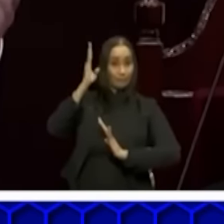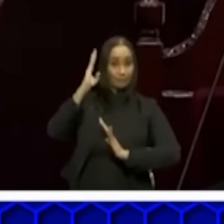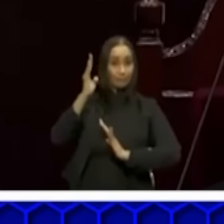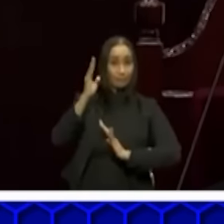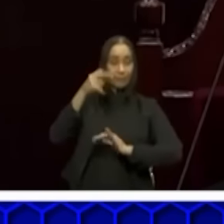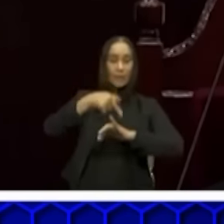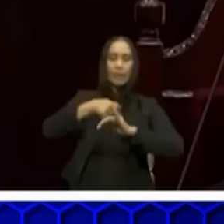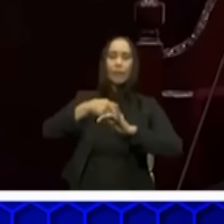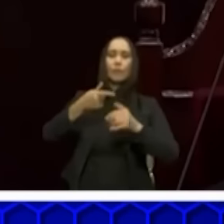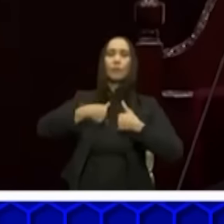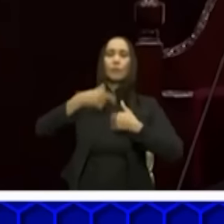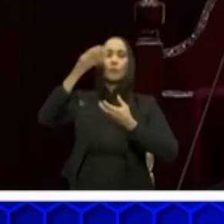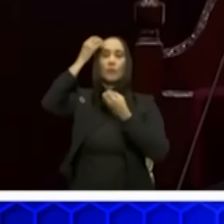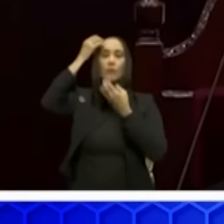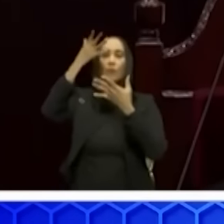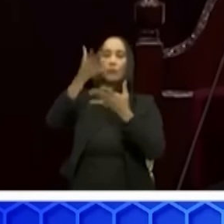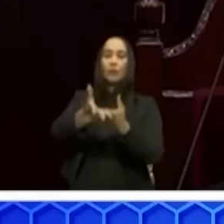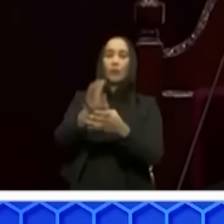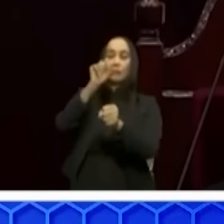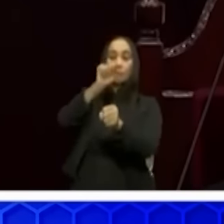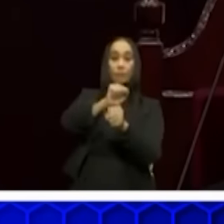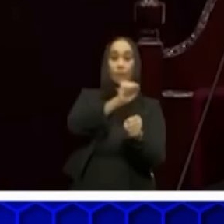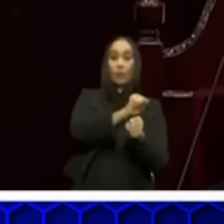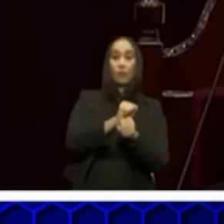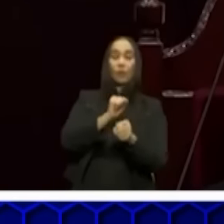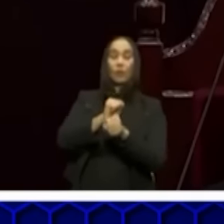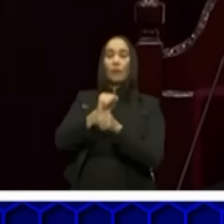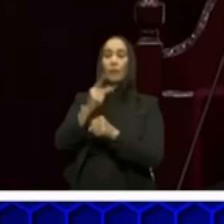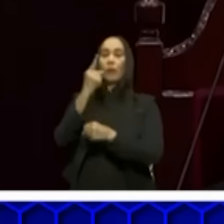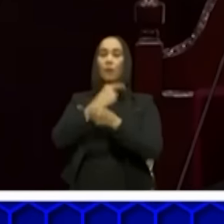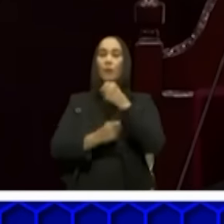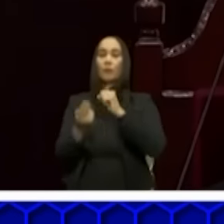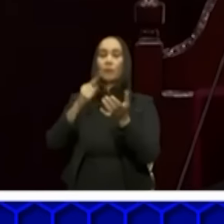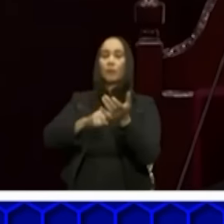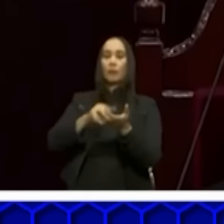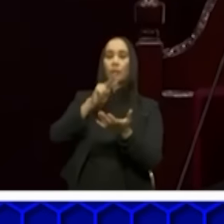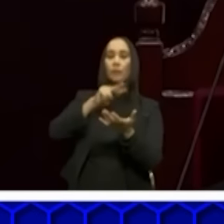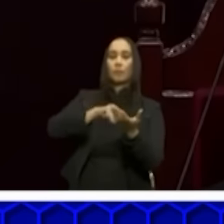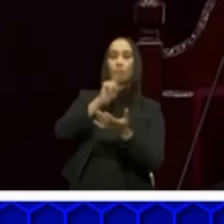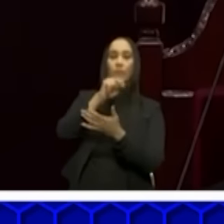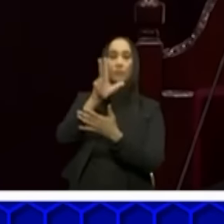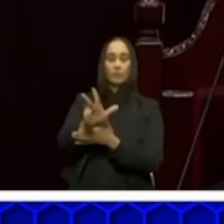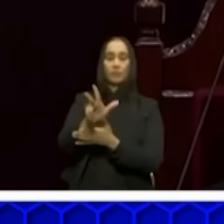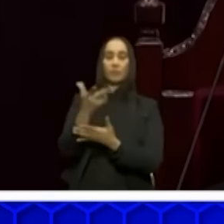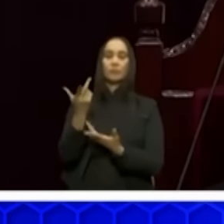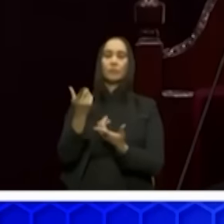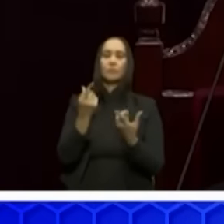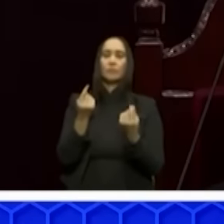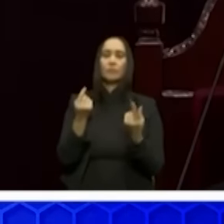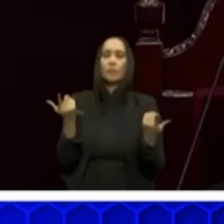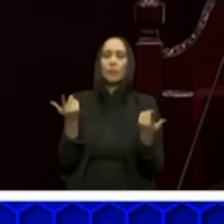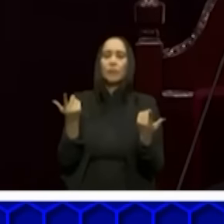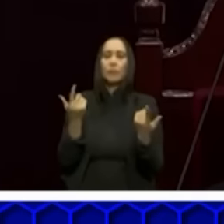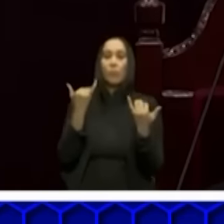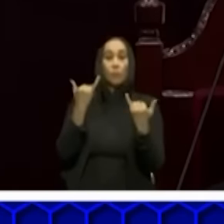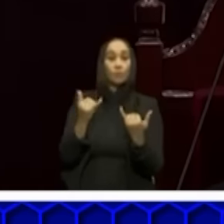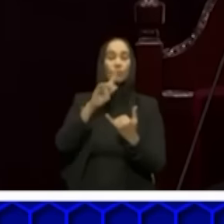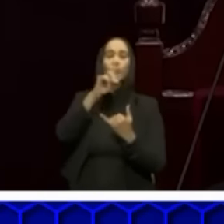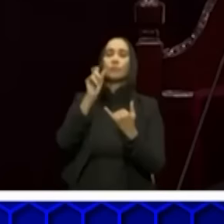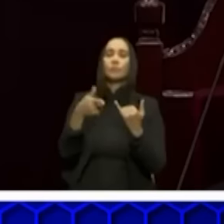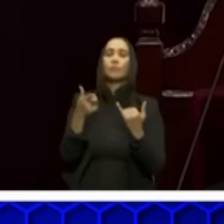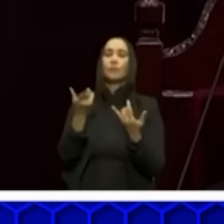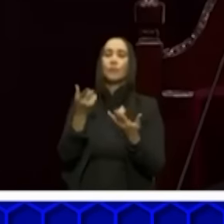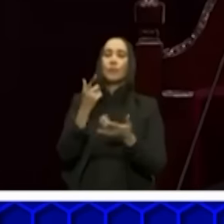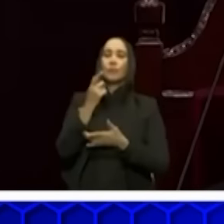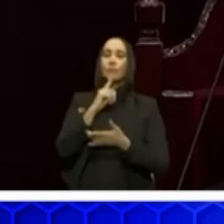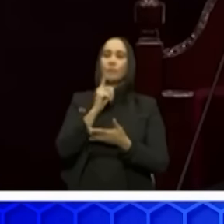cabo el Instituto Nacional de agua potables y alcantarillado es la persona de Wellington ARN y en el cas en el caso de Fito sub el